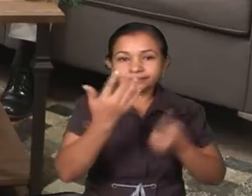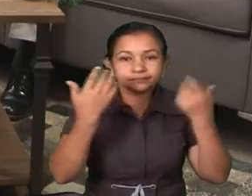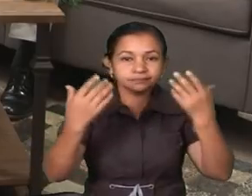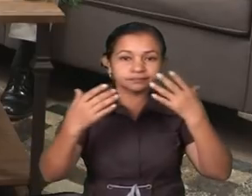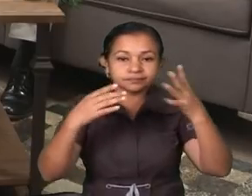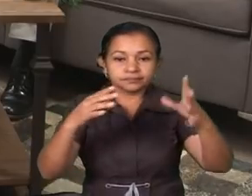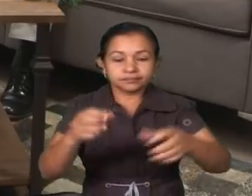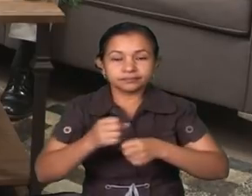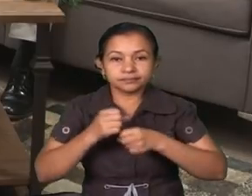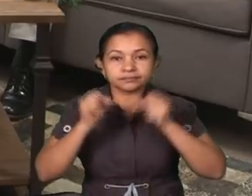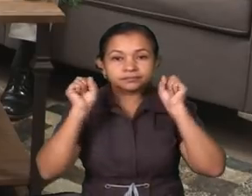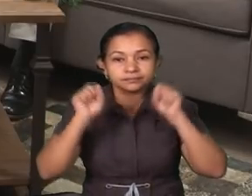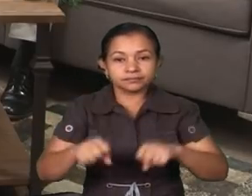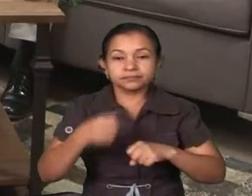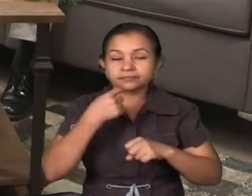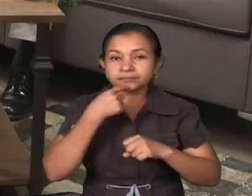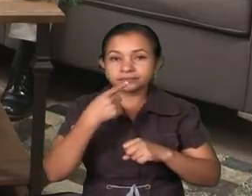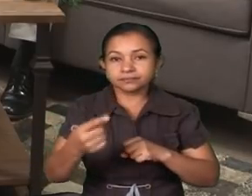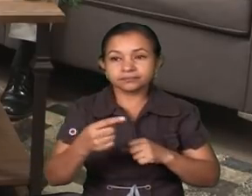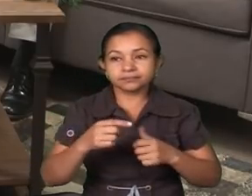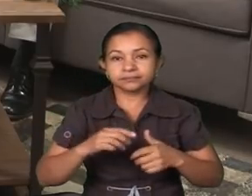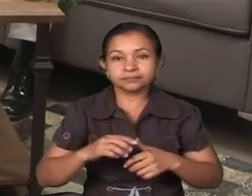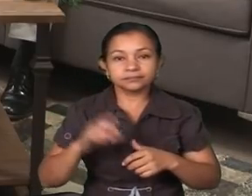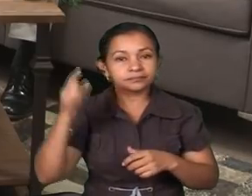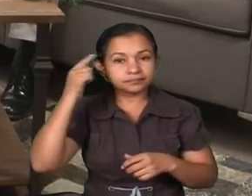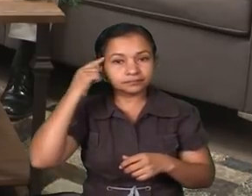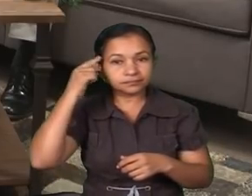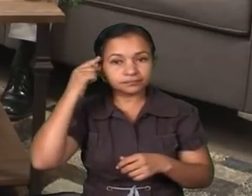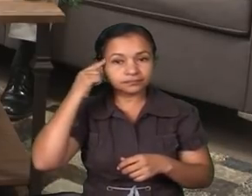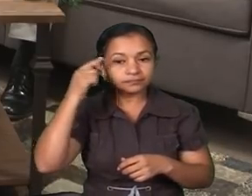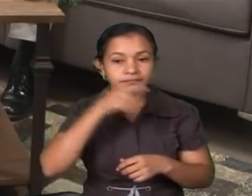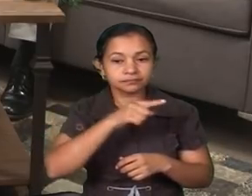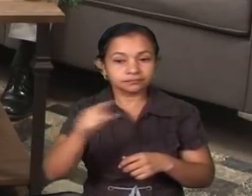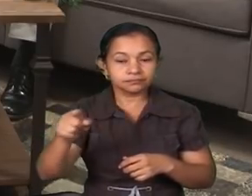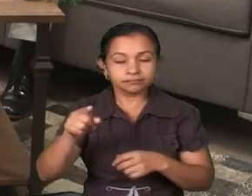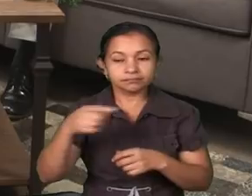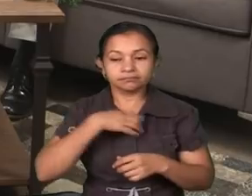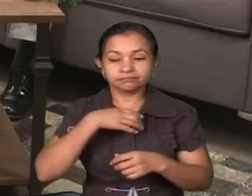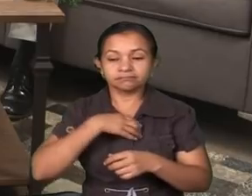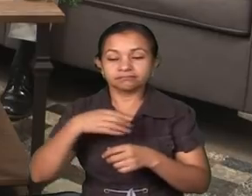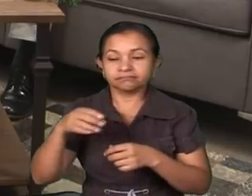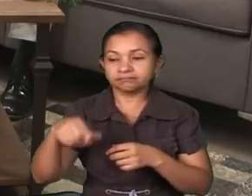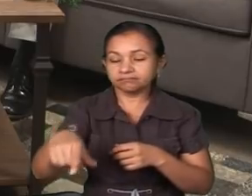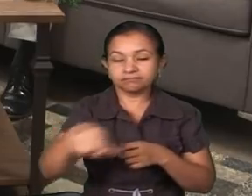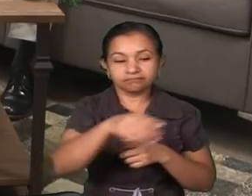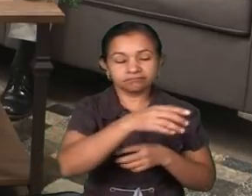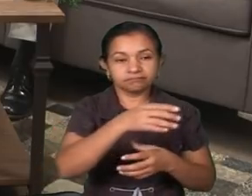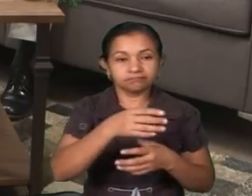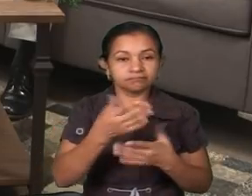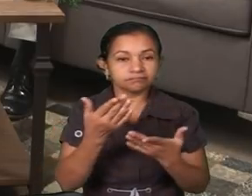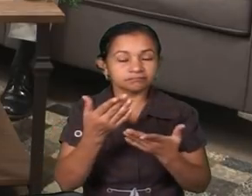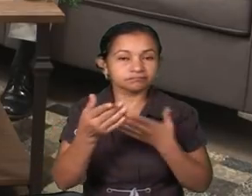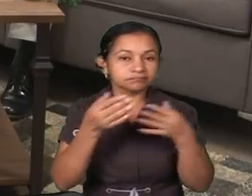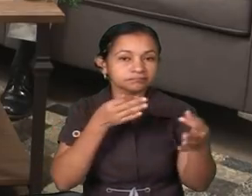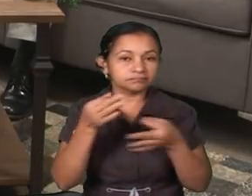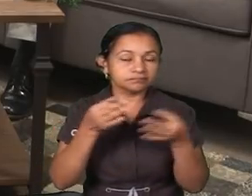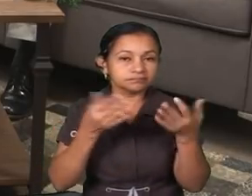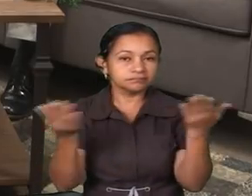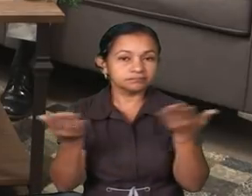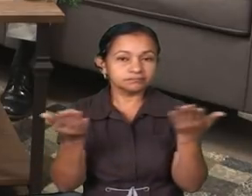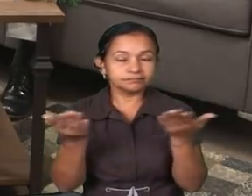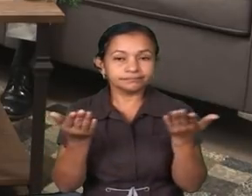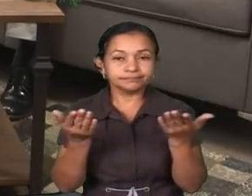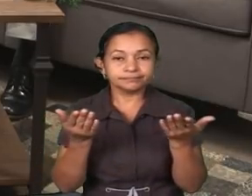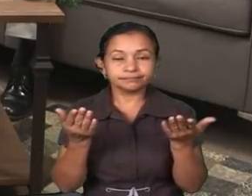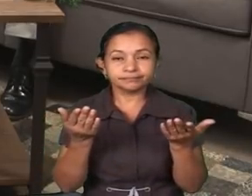disponer para y porque consideran que son países satélites. Y en ese sentido, pidiera que nos ubicáramos, y usted con